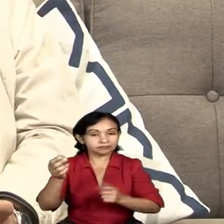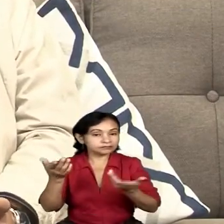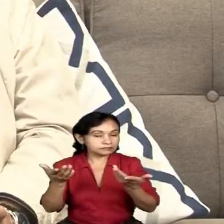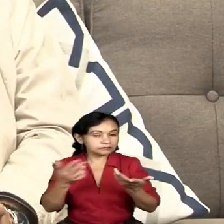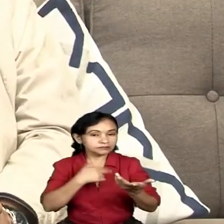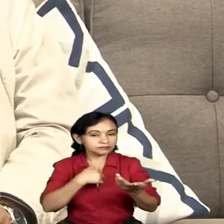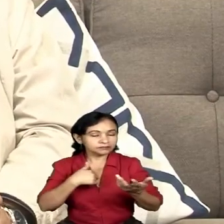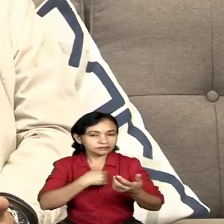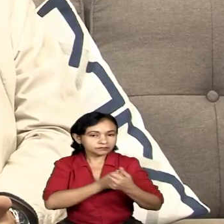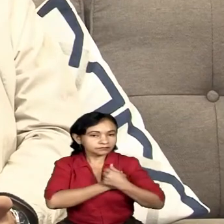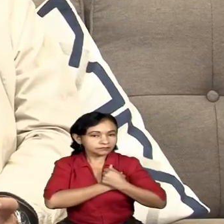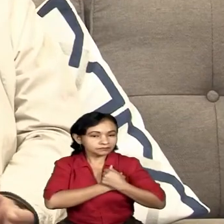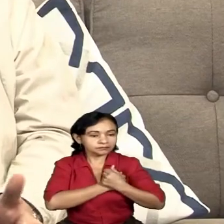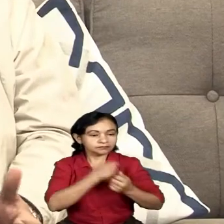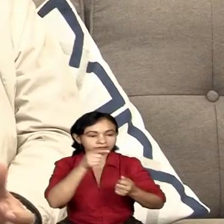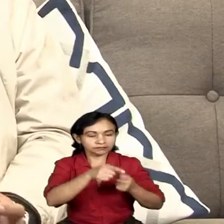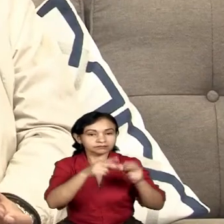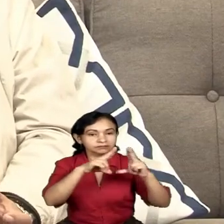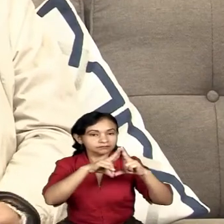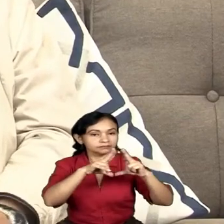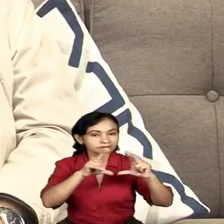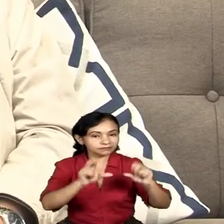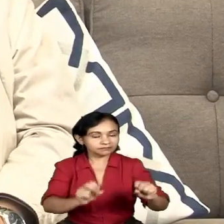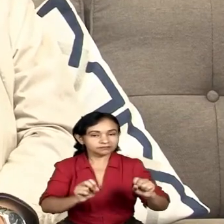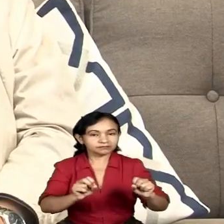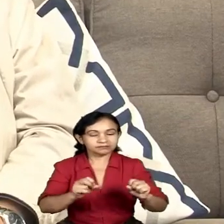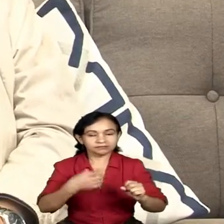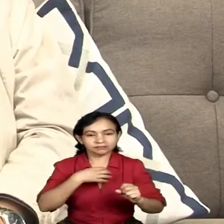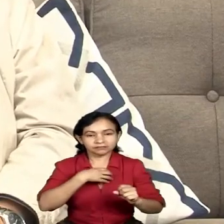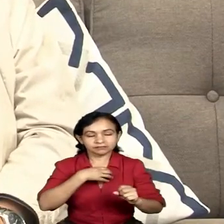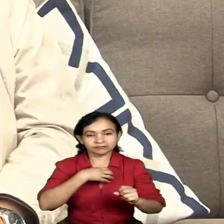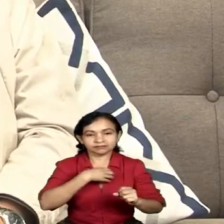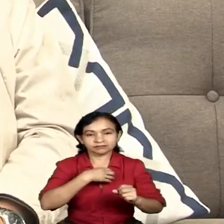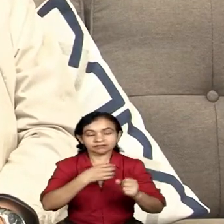de entrega a la patria, un acto de patriotismo.